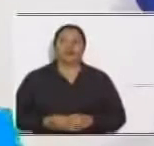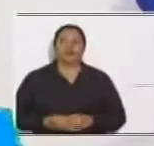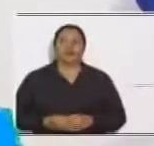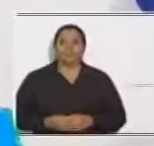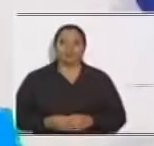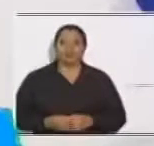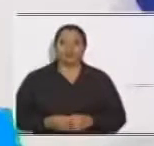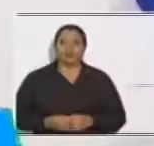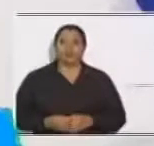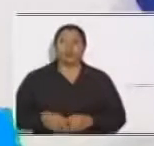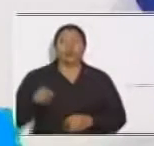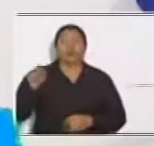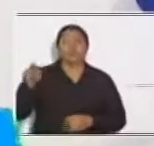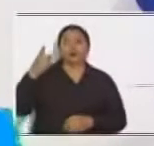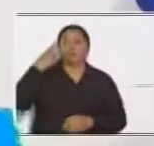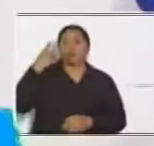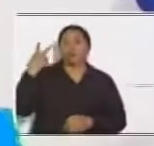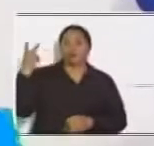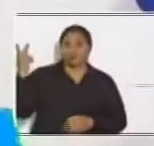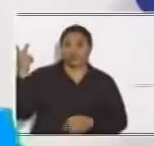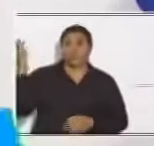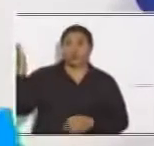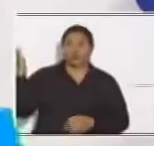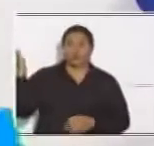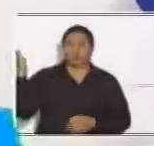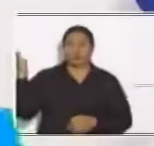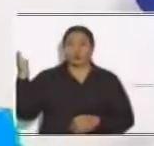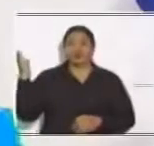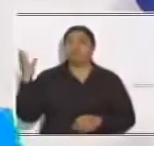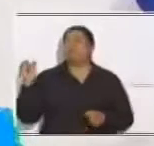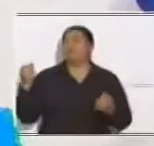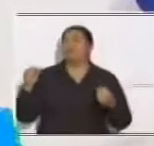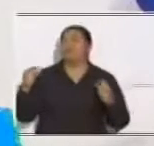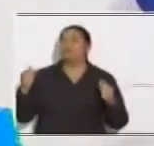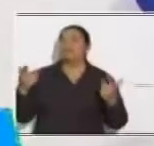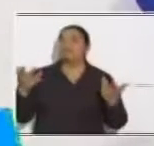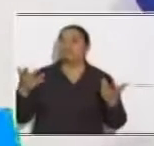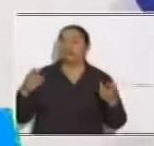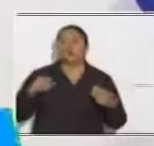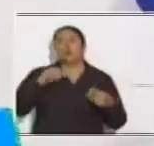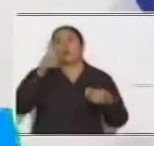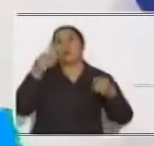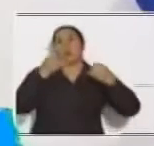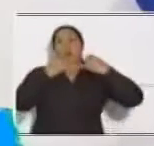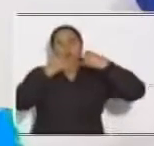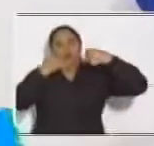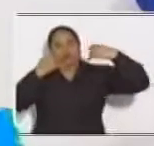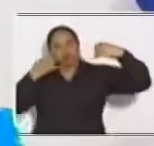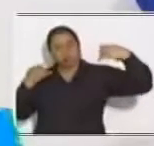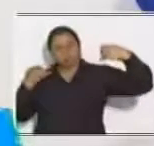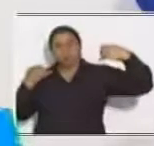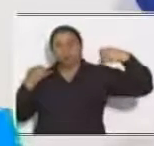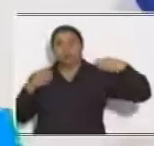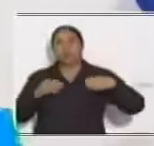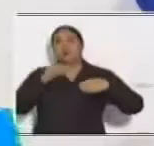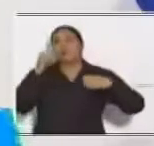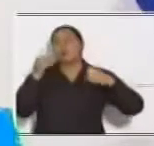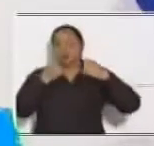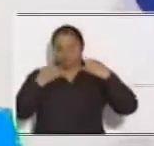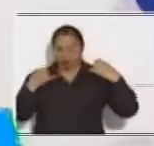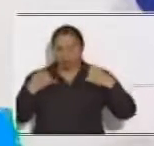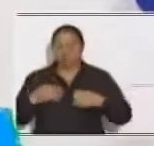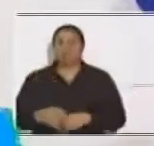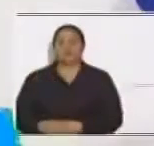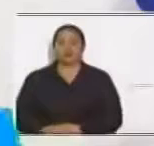Ahí nos podemos dar cuenta que obtuvimos otra recta, otro segmento de recta, otra línea, ¿sí?